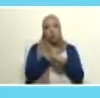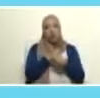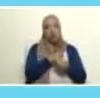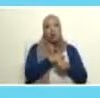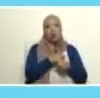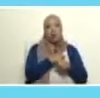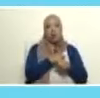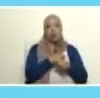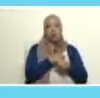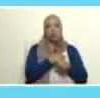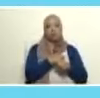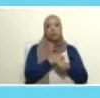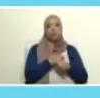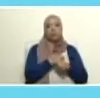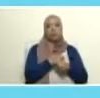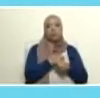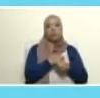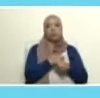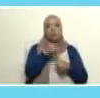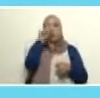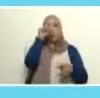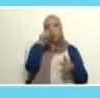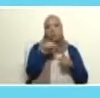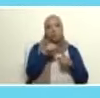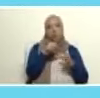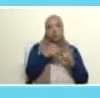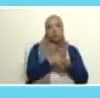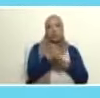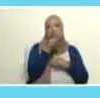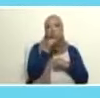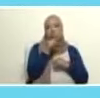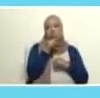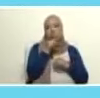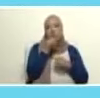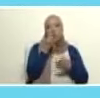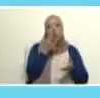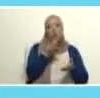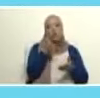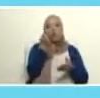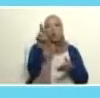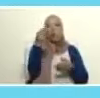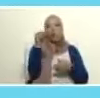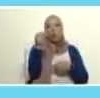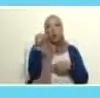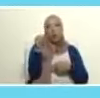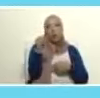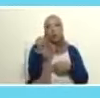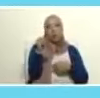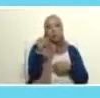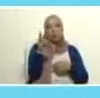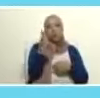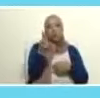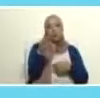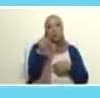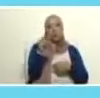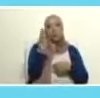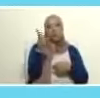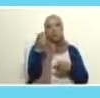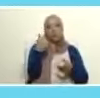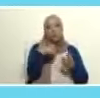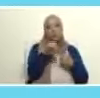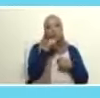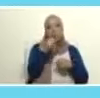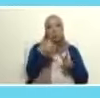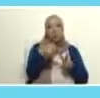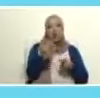y apunta a el código QR que está en pantalla. Pim, pim, pim, le va a